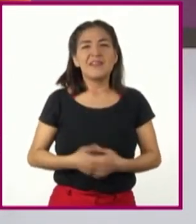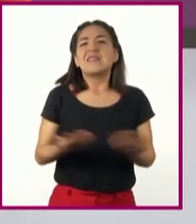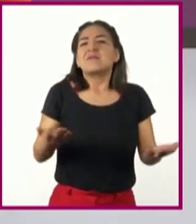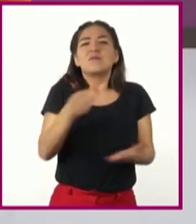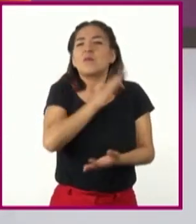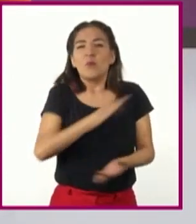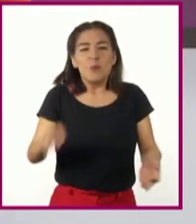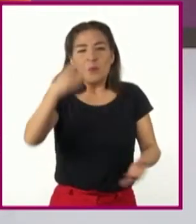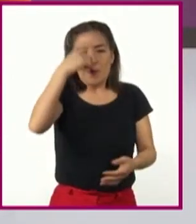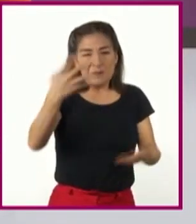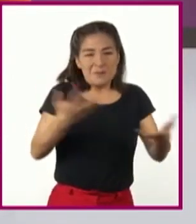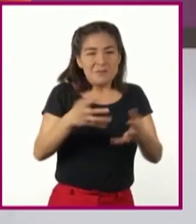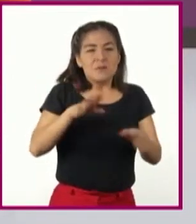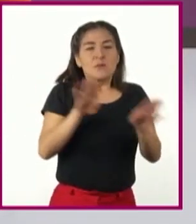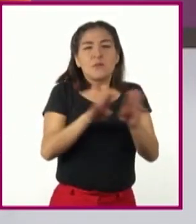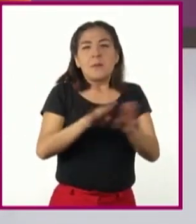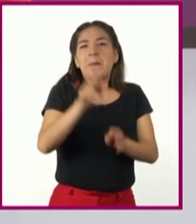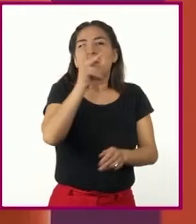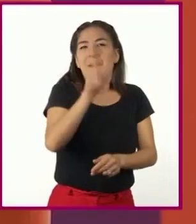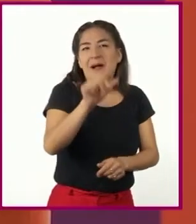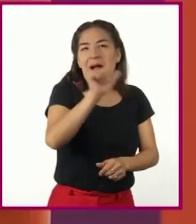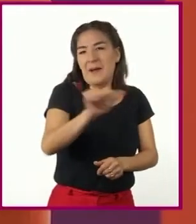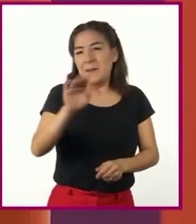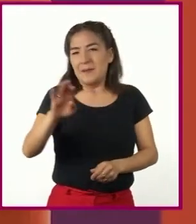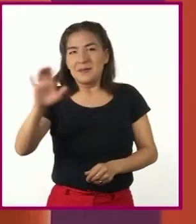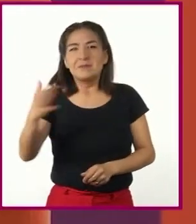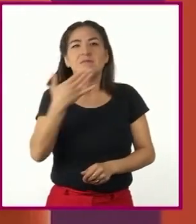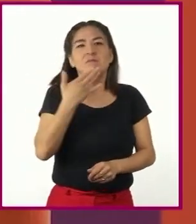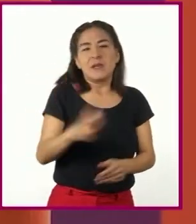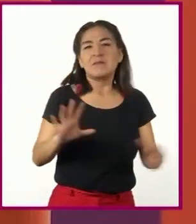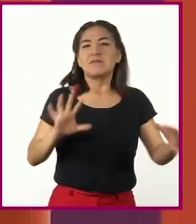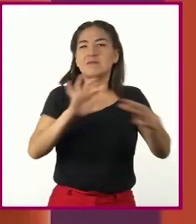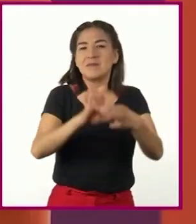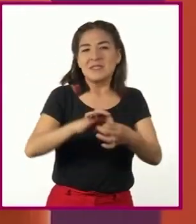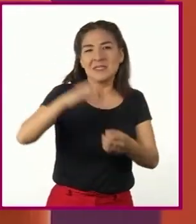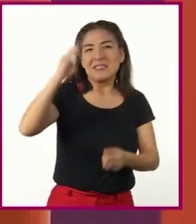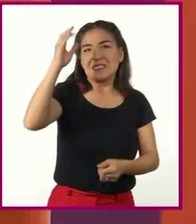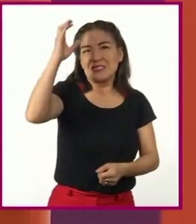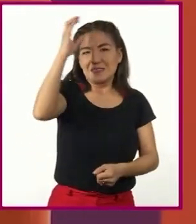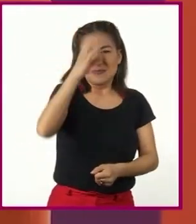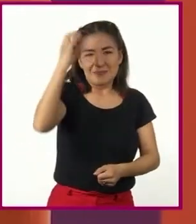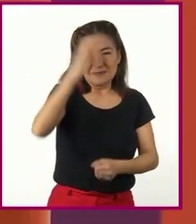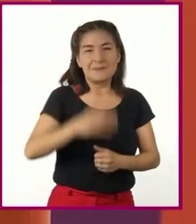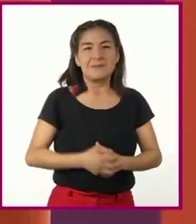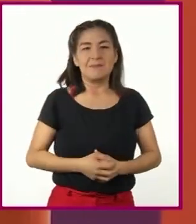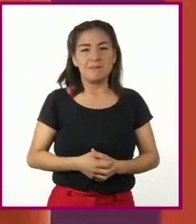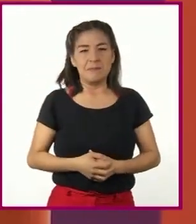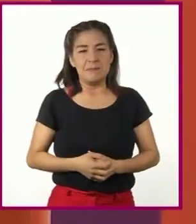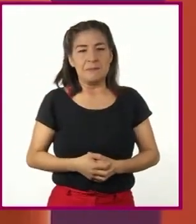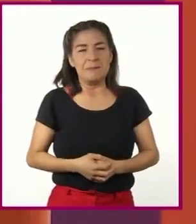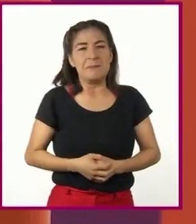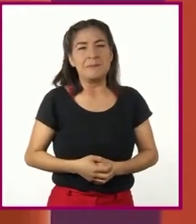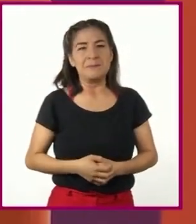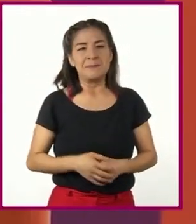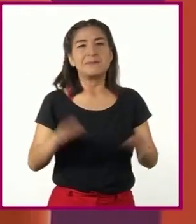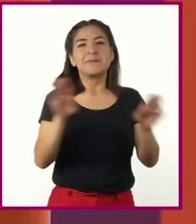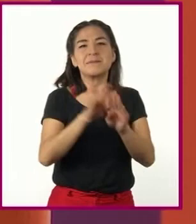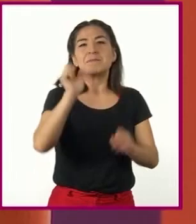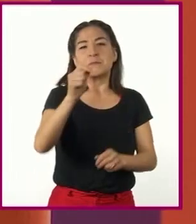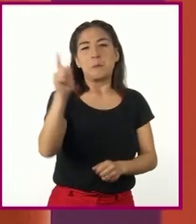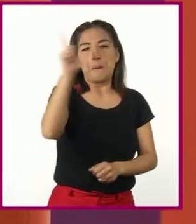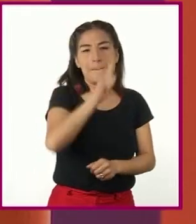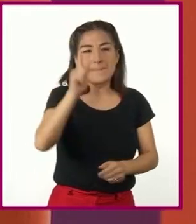esta alfabetización científica básica? Mira, haciendo como una analogía con la alfabetización del